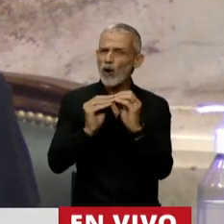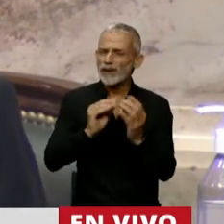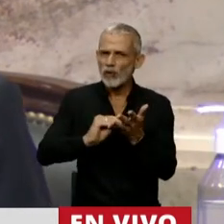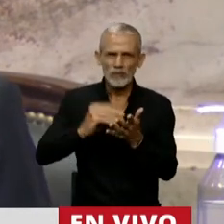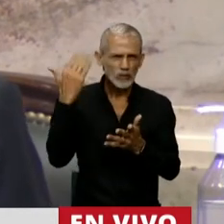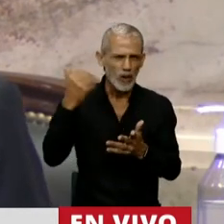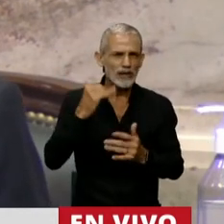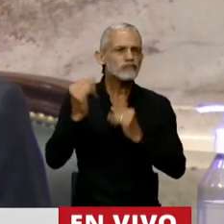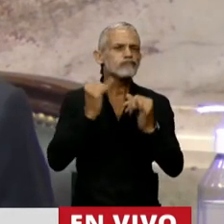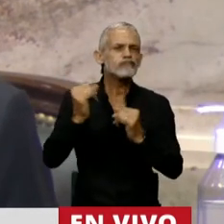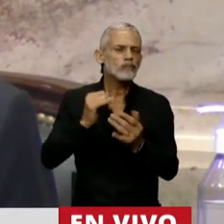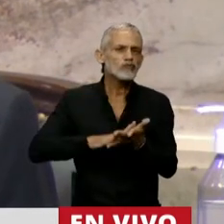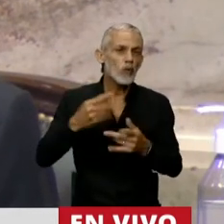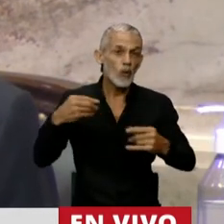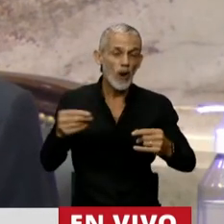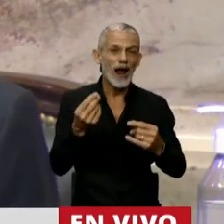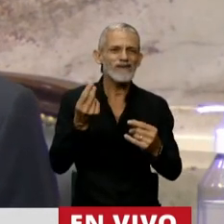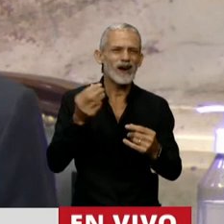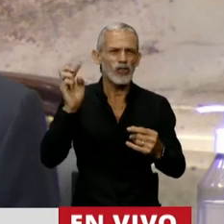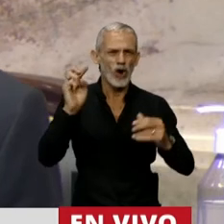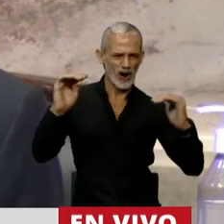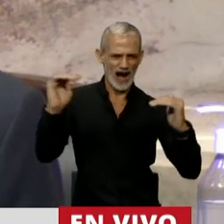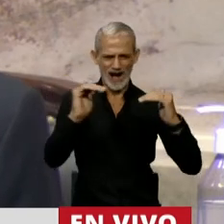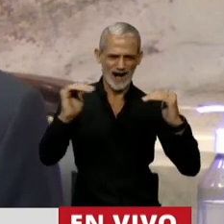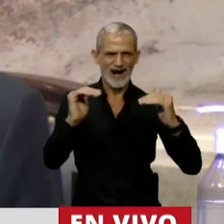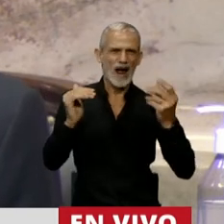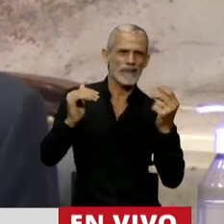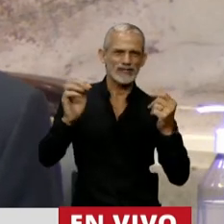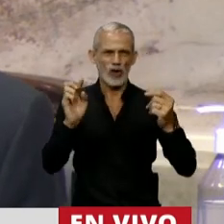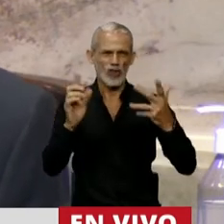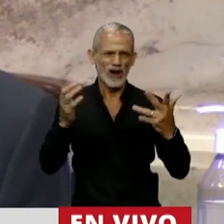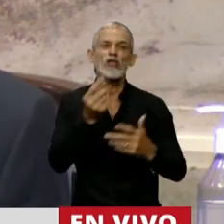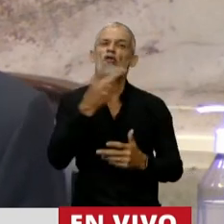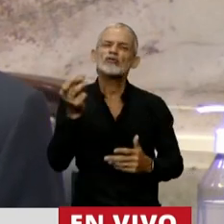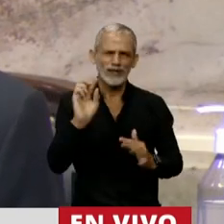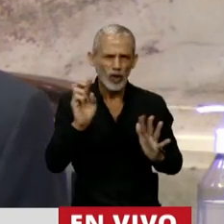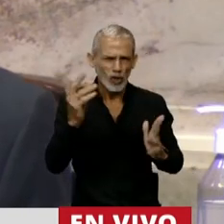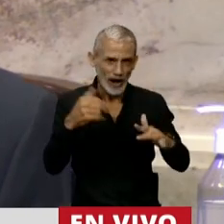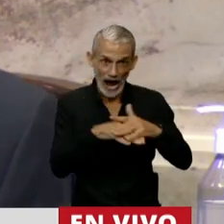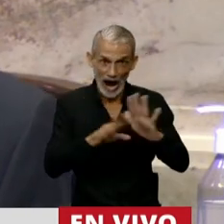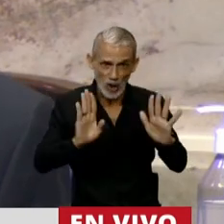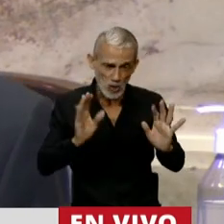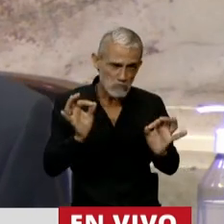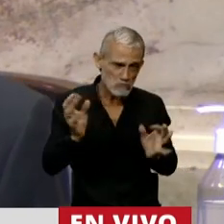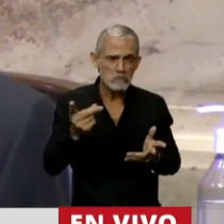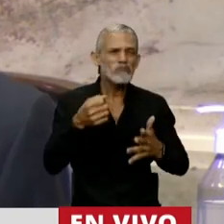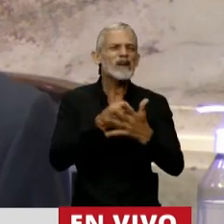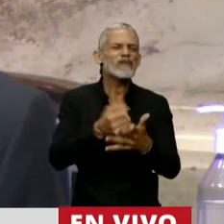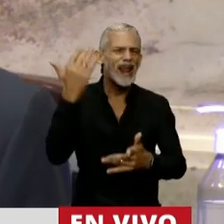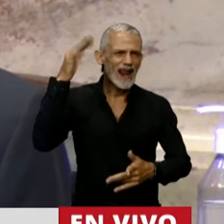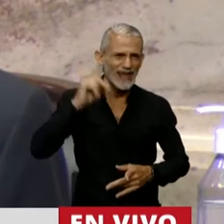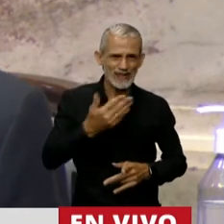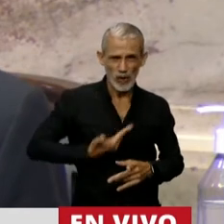hablaba, hacía referencia a los valores de dólares, le tomo la referencia de los 200 dólares del final del gobierno de